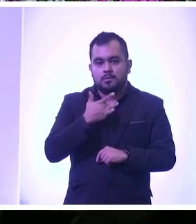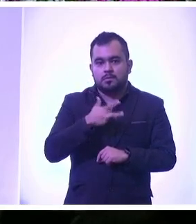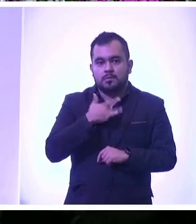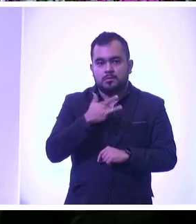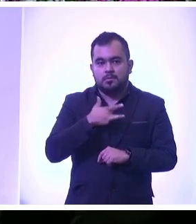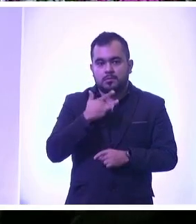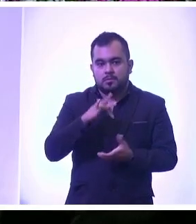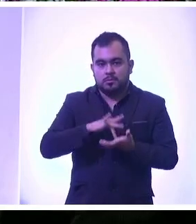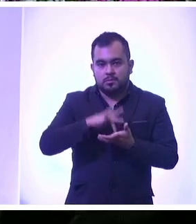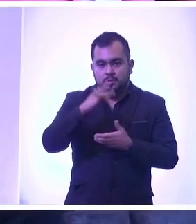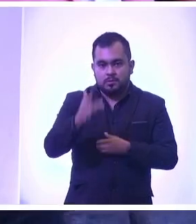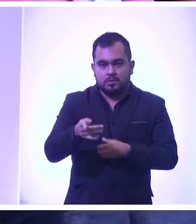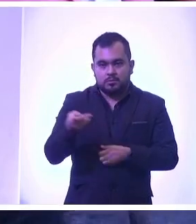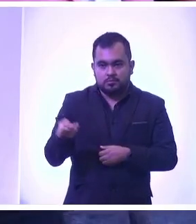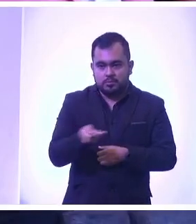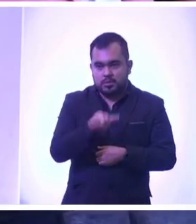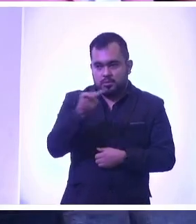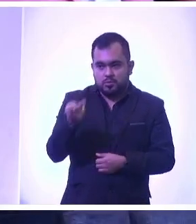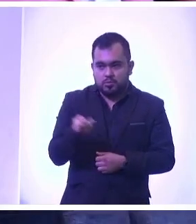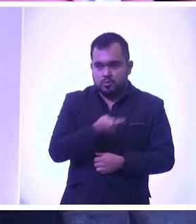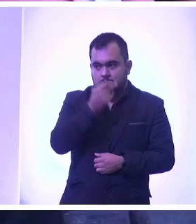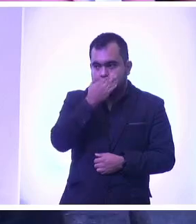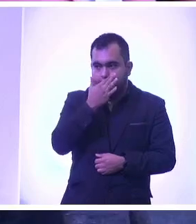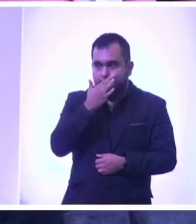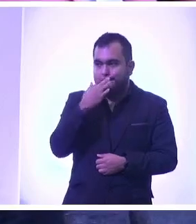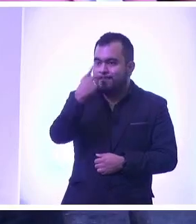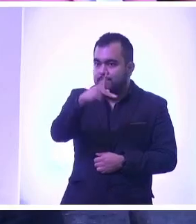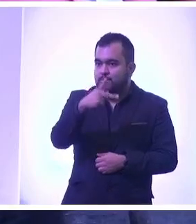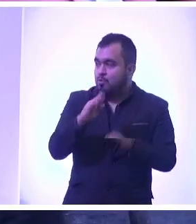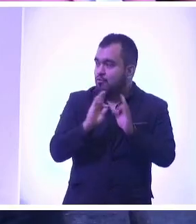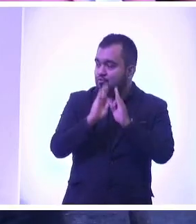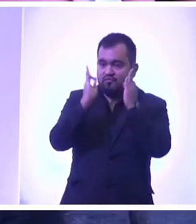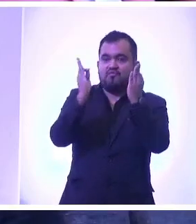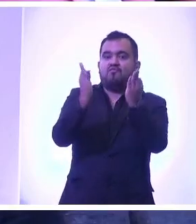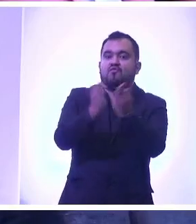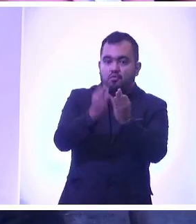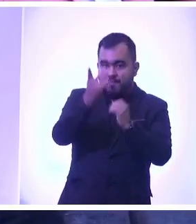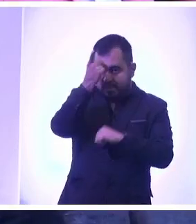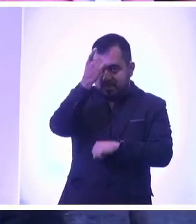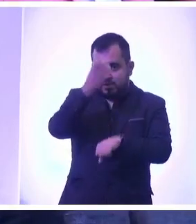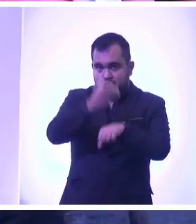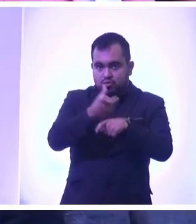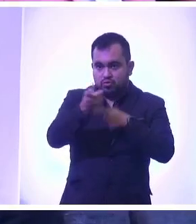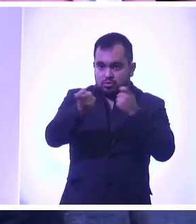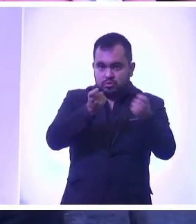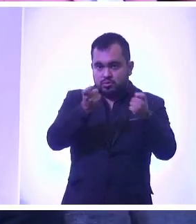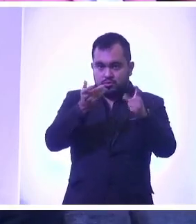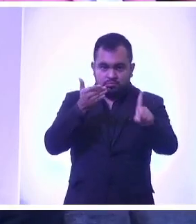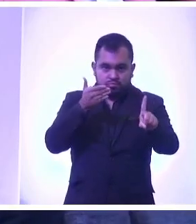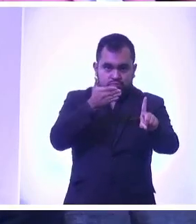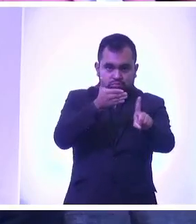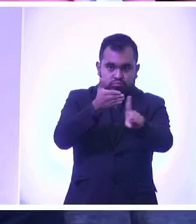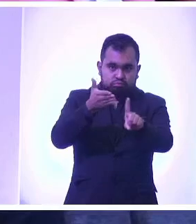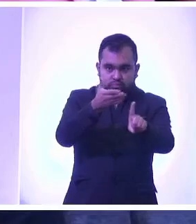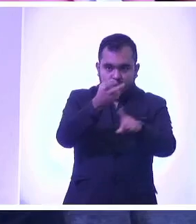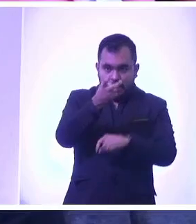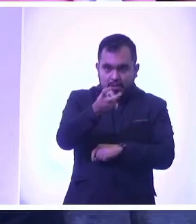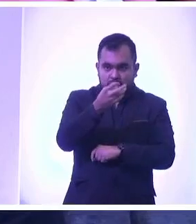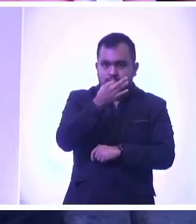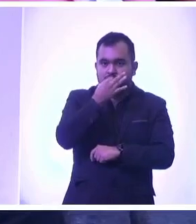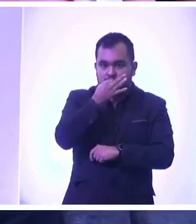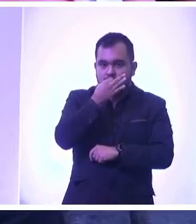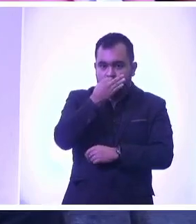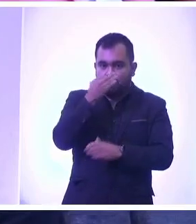el la pregunta justamente la manera o la dirección hacia dónde me gustaría encaminar estos minutos que que